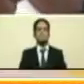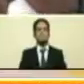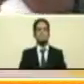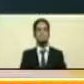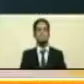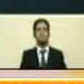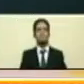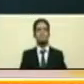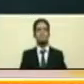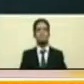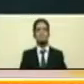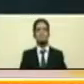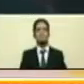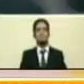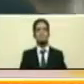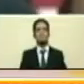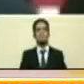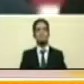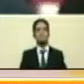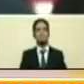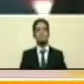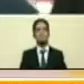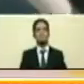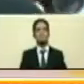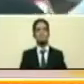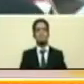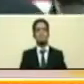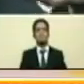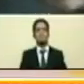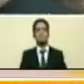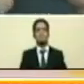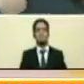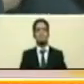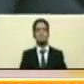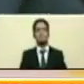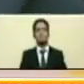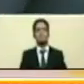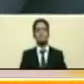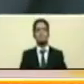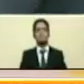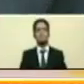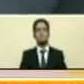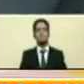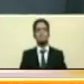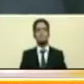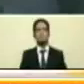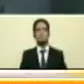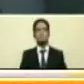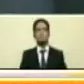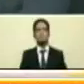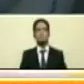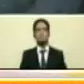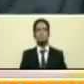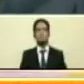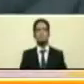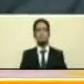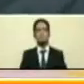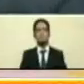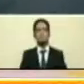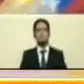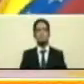Maduro, avalar esta narcotiranía y pasar al basurero de la historia, y el alto mando tendrá que